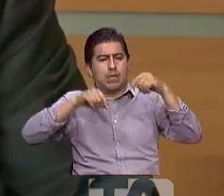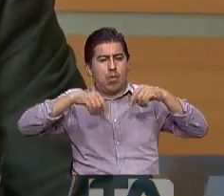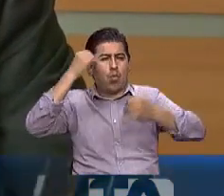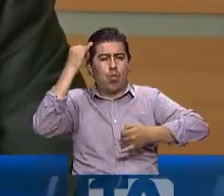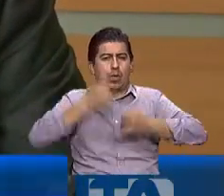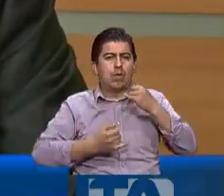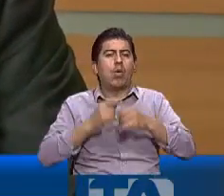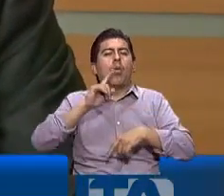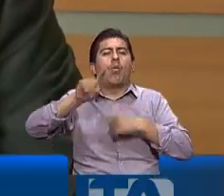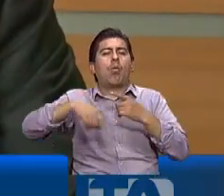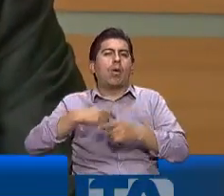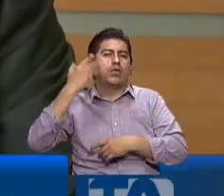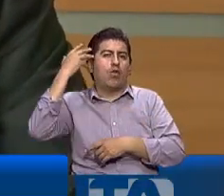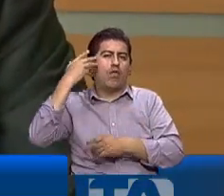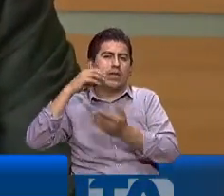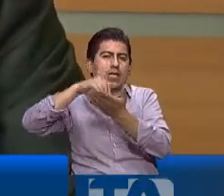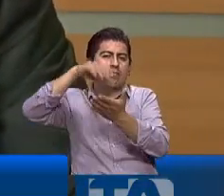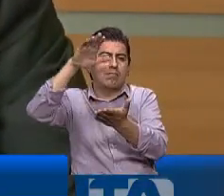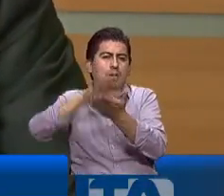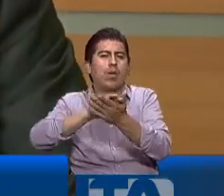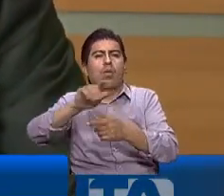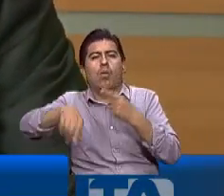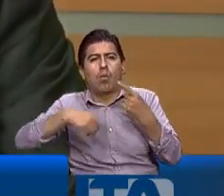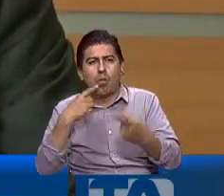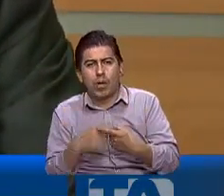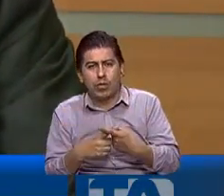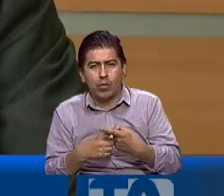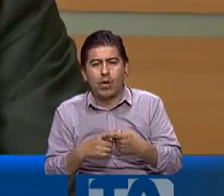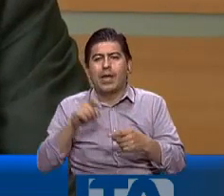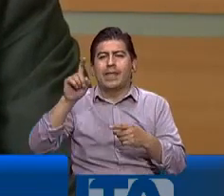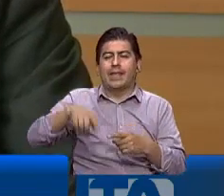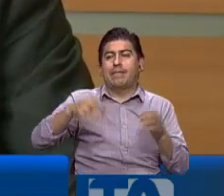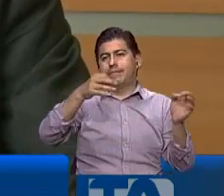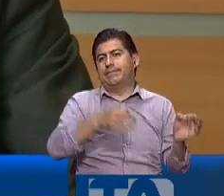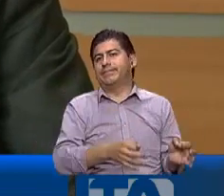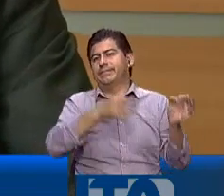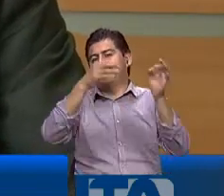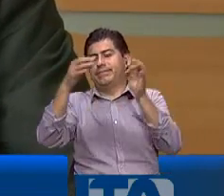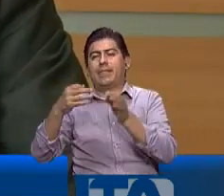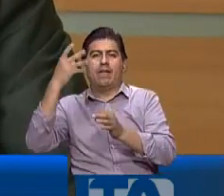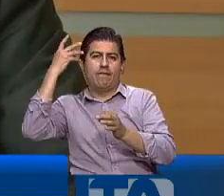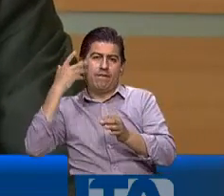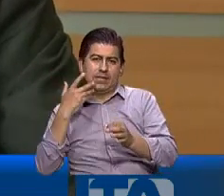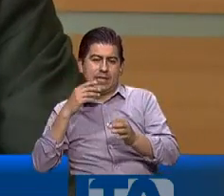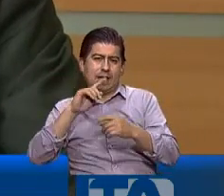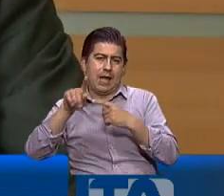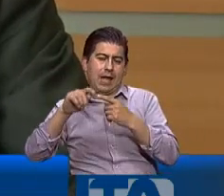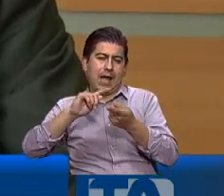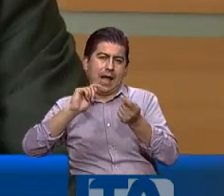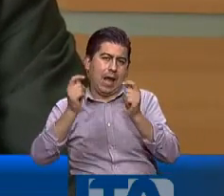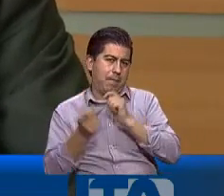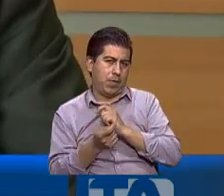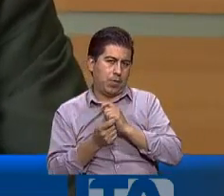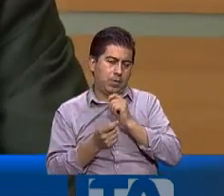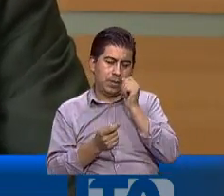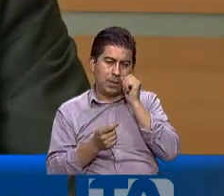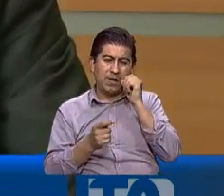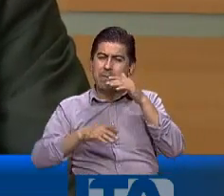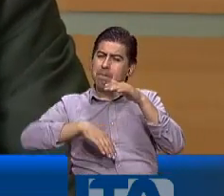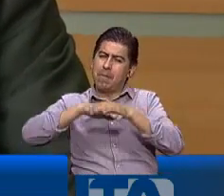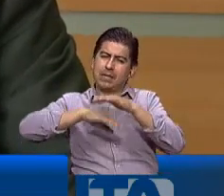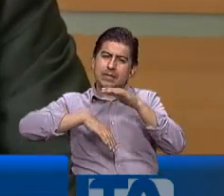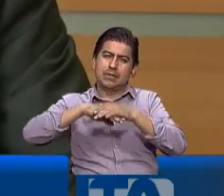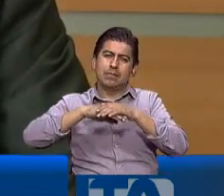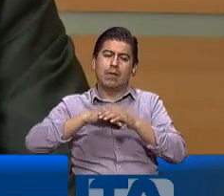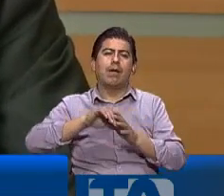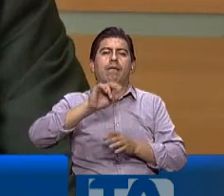la fijación del salario básico unificado para el año 2022 deberá